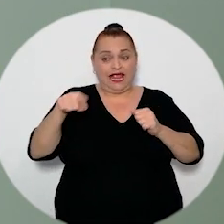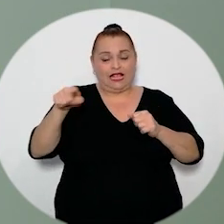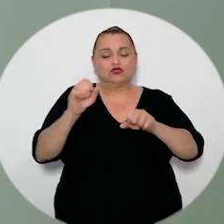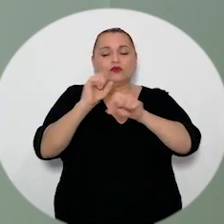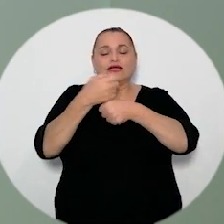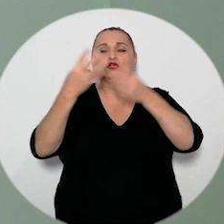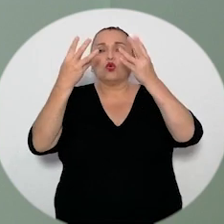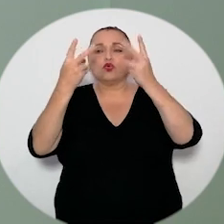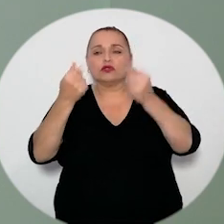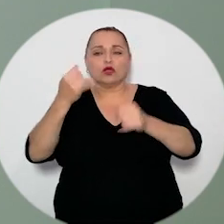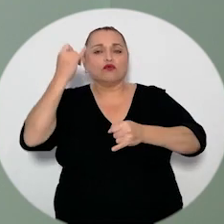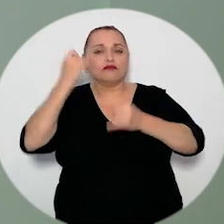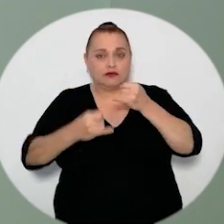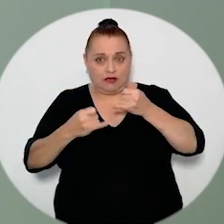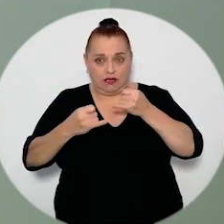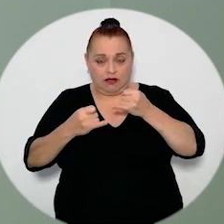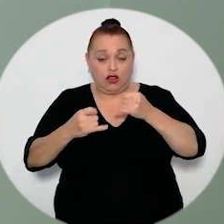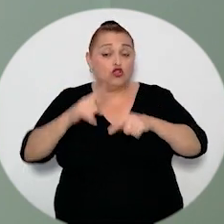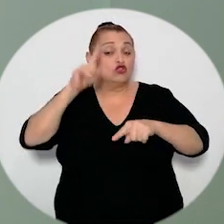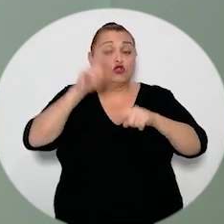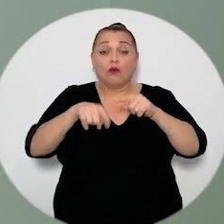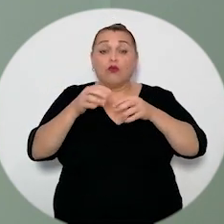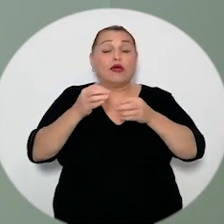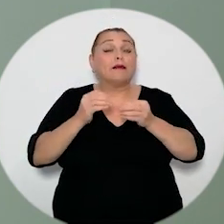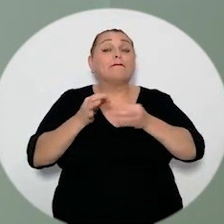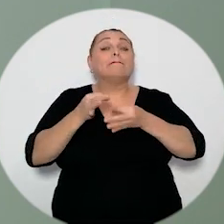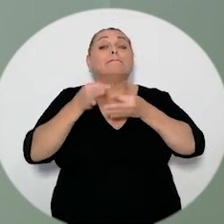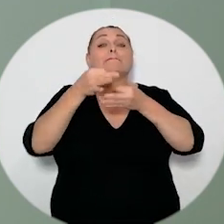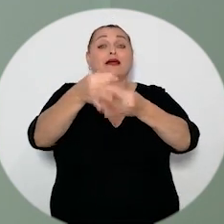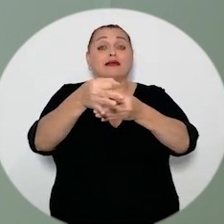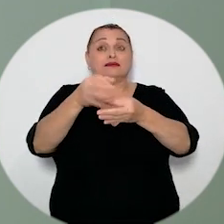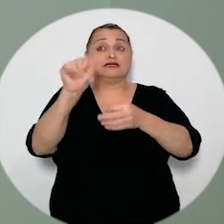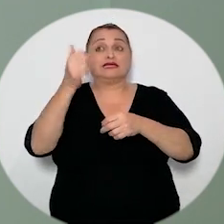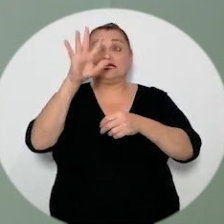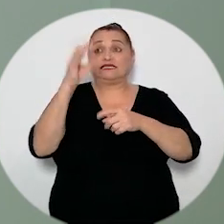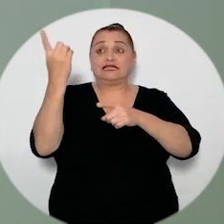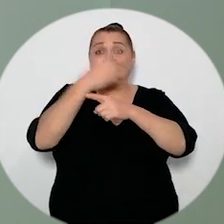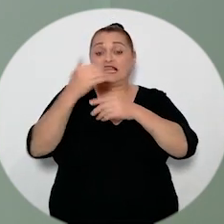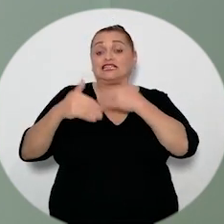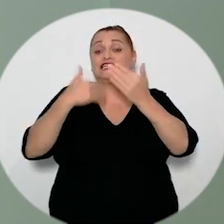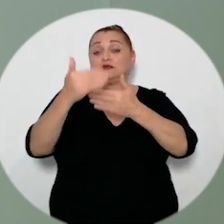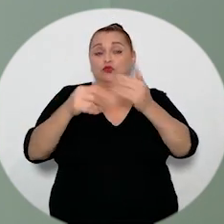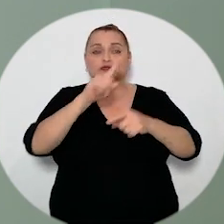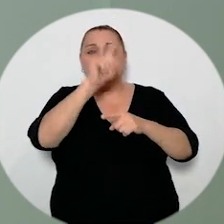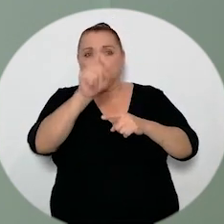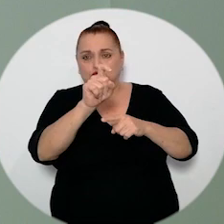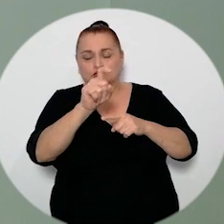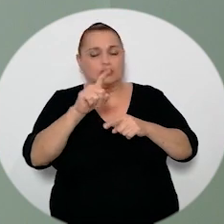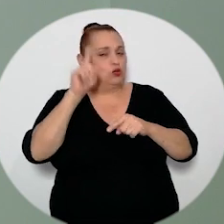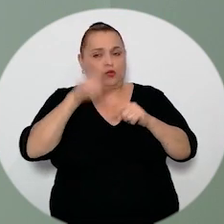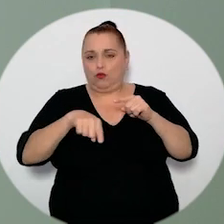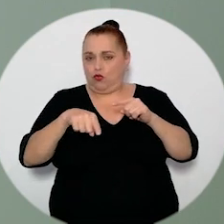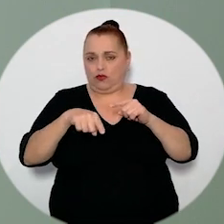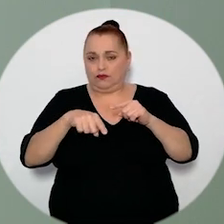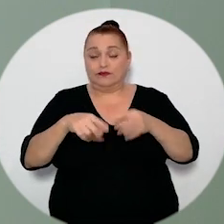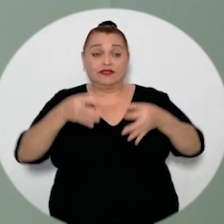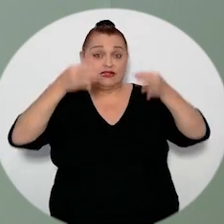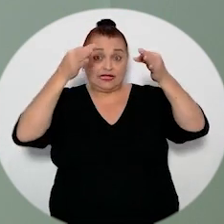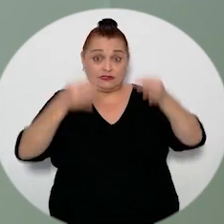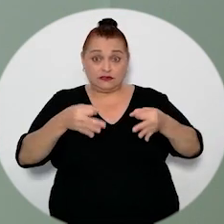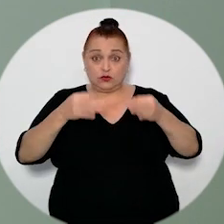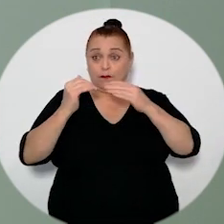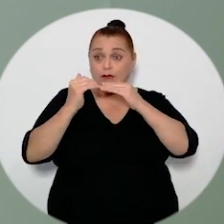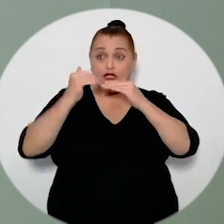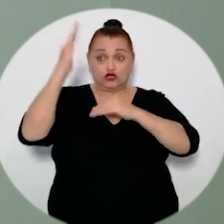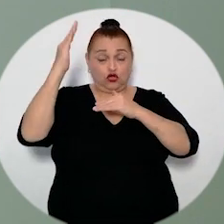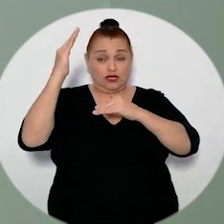de efectuar el escrutinio definitivo, que no puede prolongarse más allá de 15 días después de celebrada la consulta. La